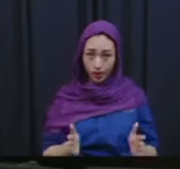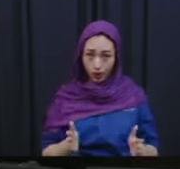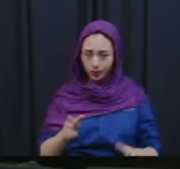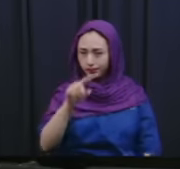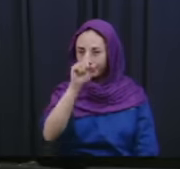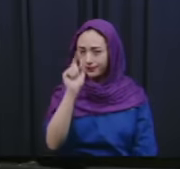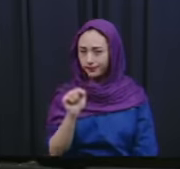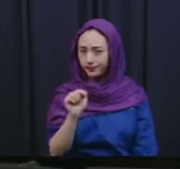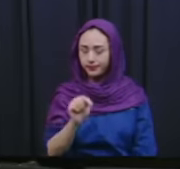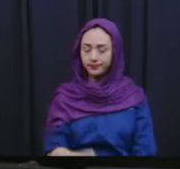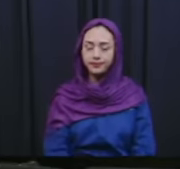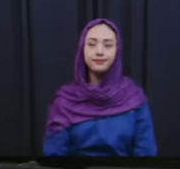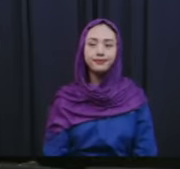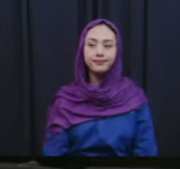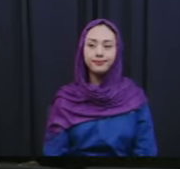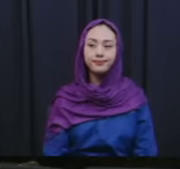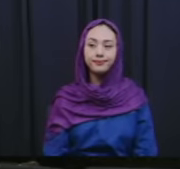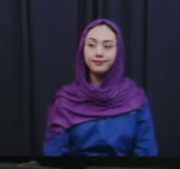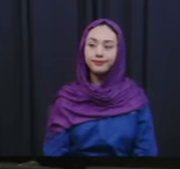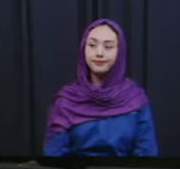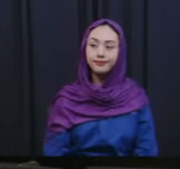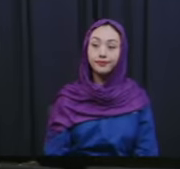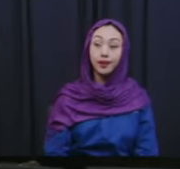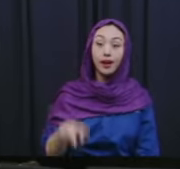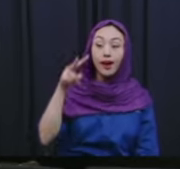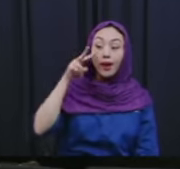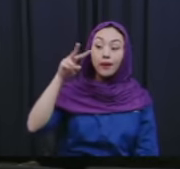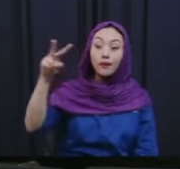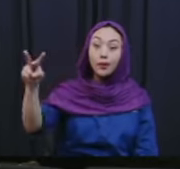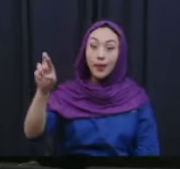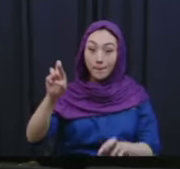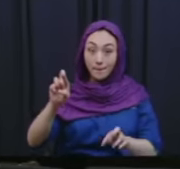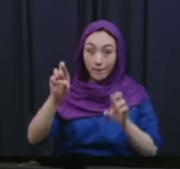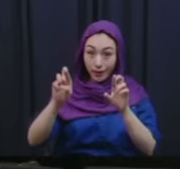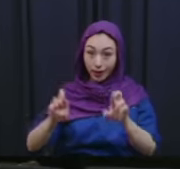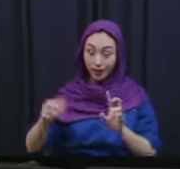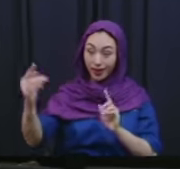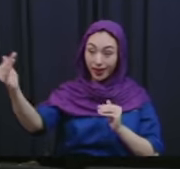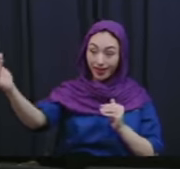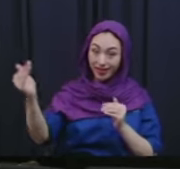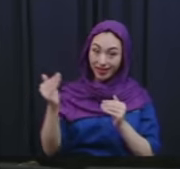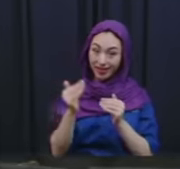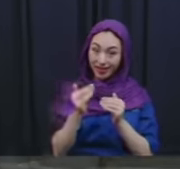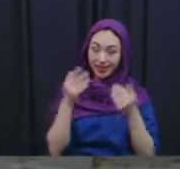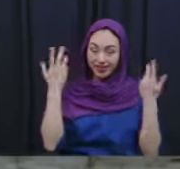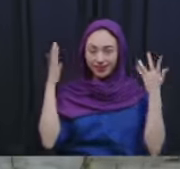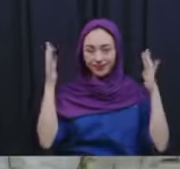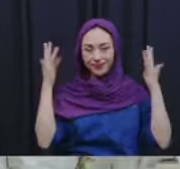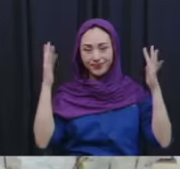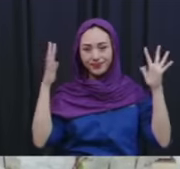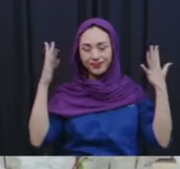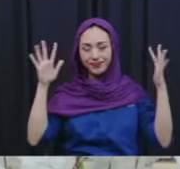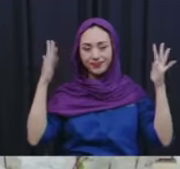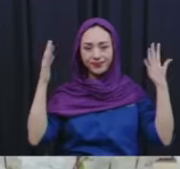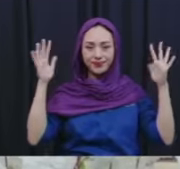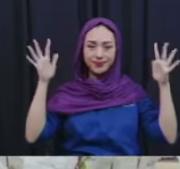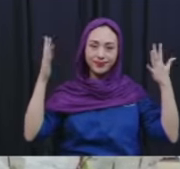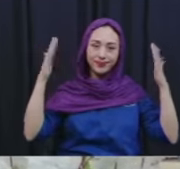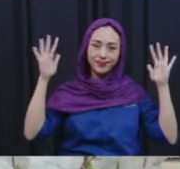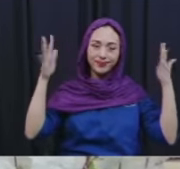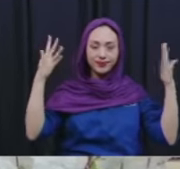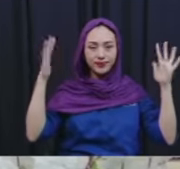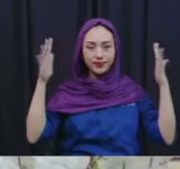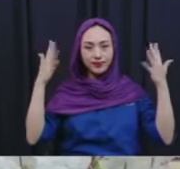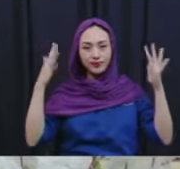momento por aquí viene alguien a mi izquierda démosle un fuerte aplauso al Señor gracias Señor gracias señor